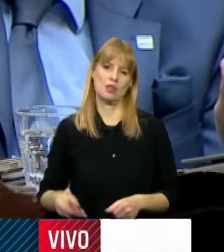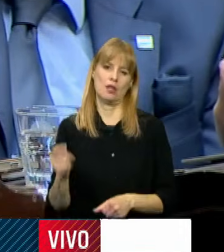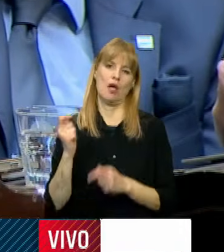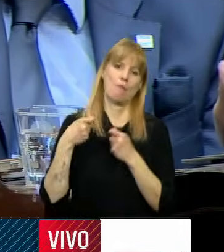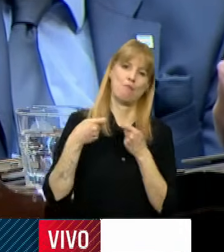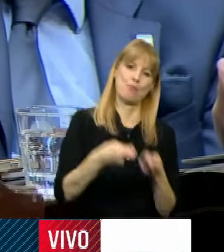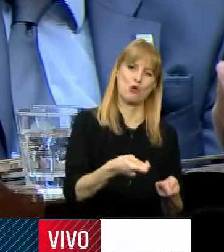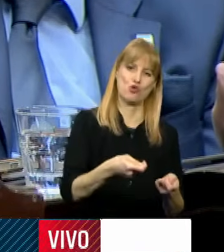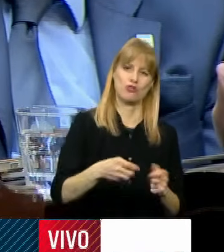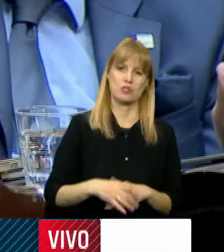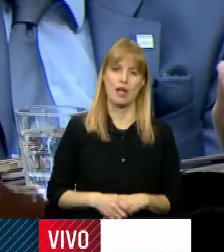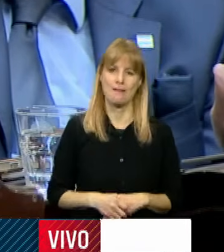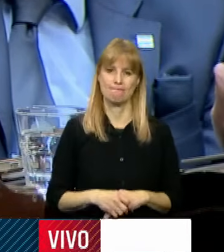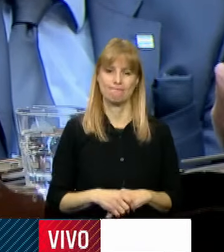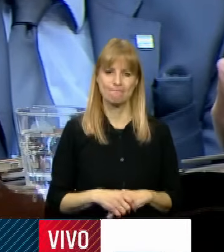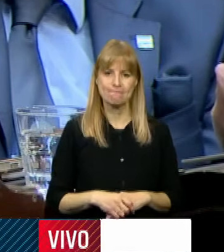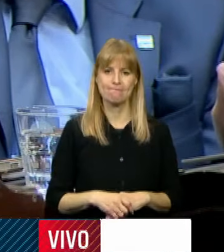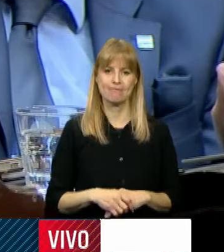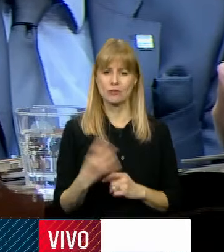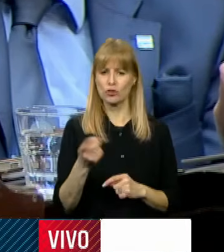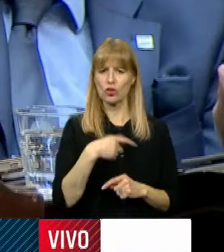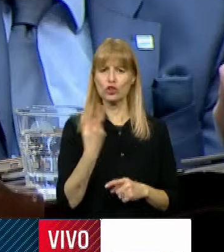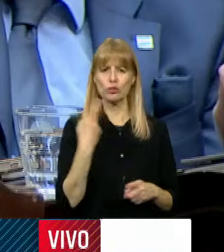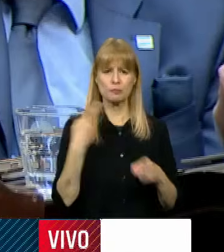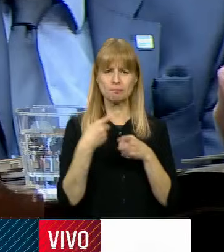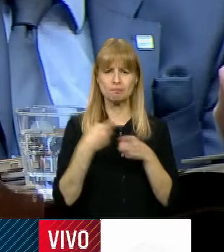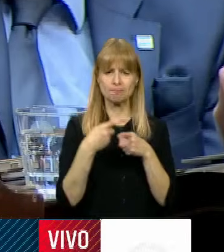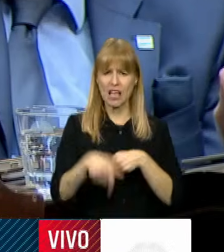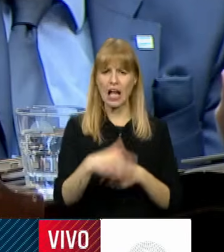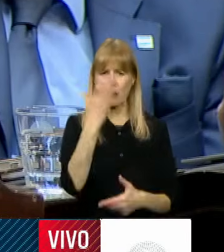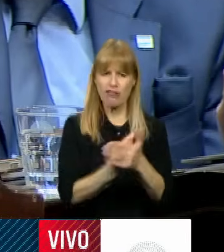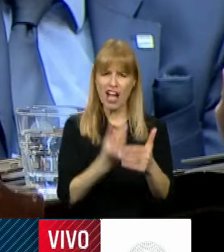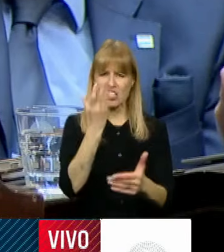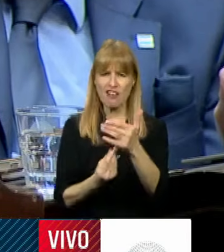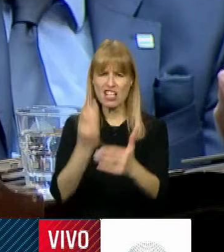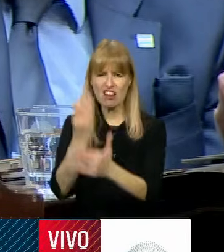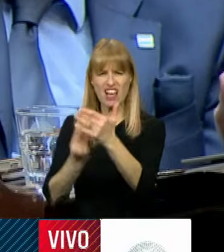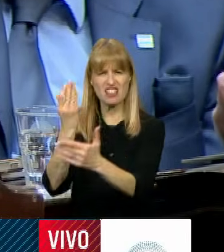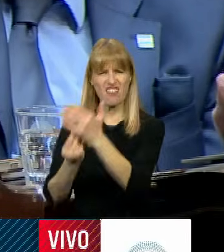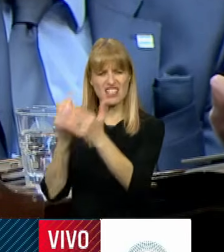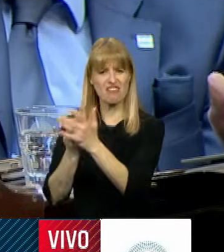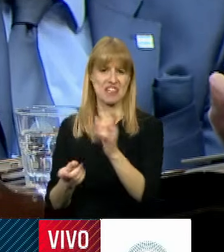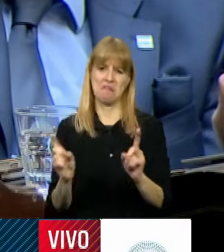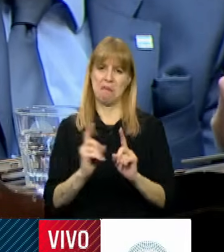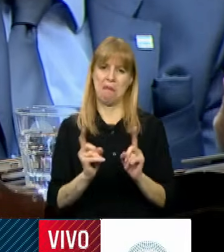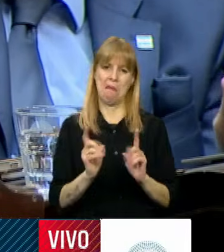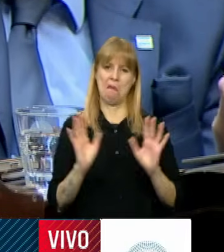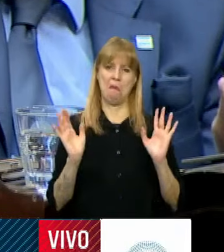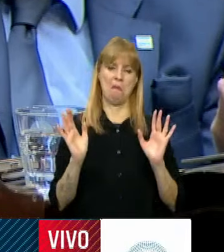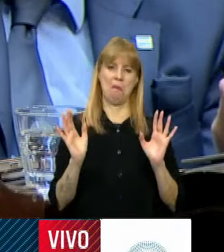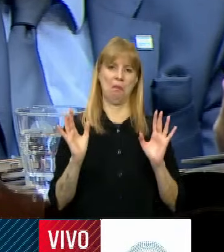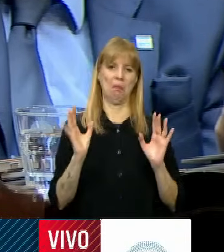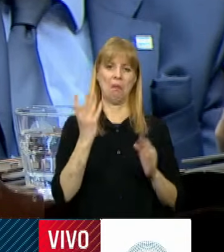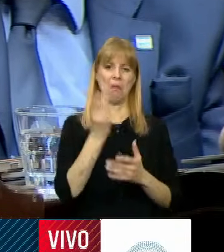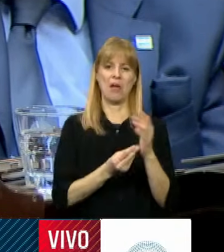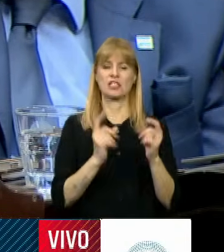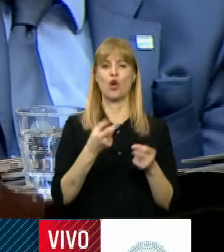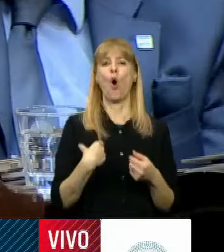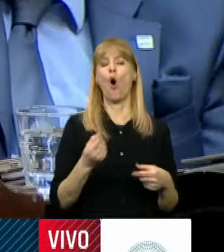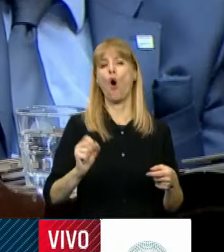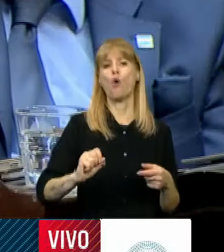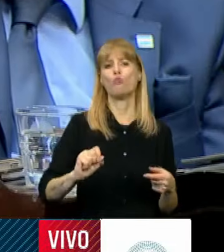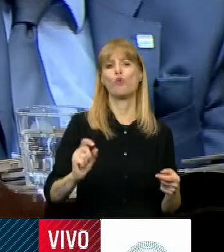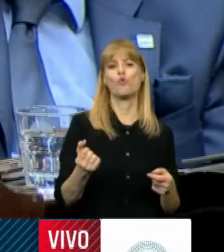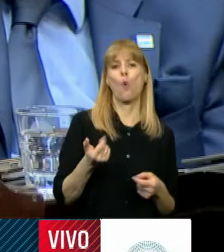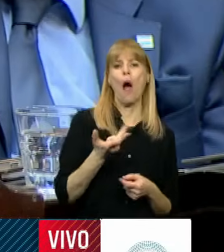Nosotros acá no vinimos a discutir los errores ni el volumen de sustracción de fondos